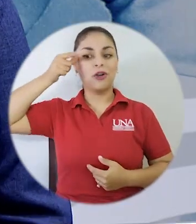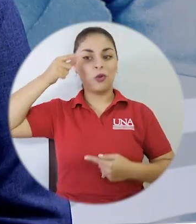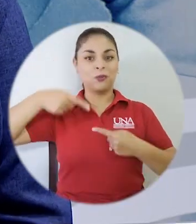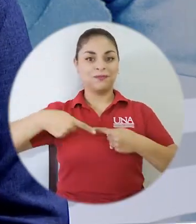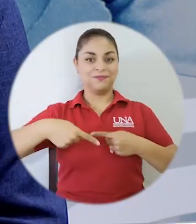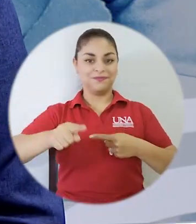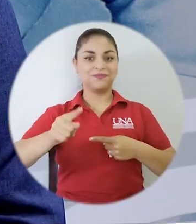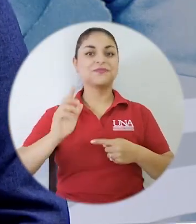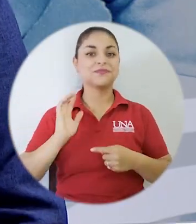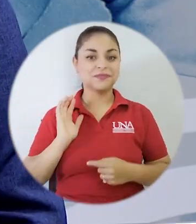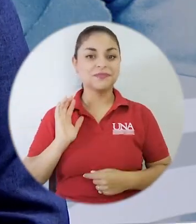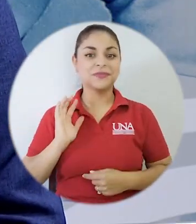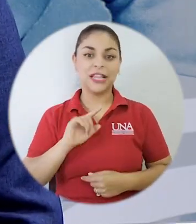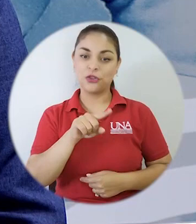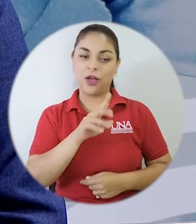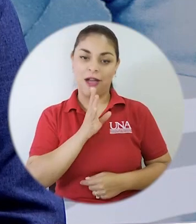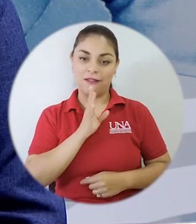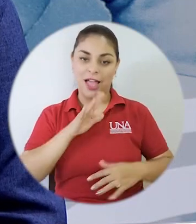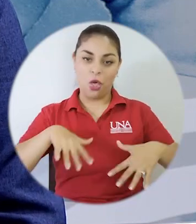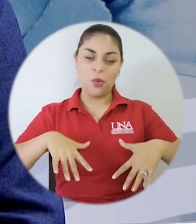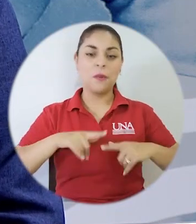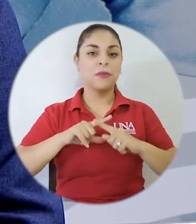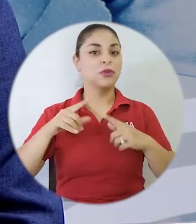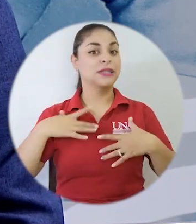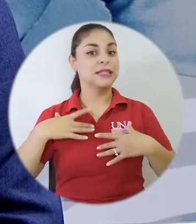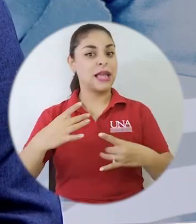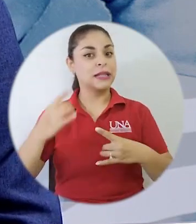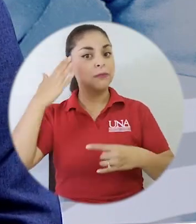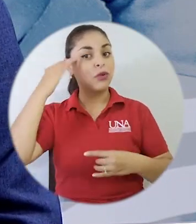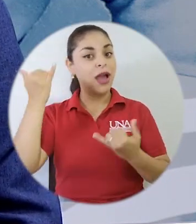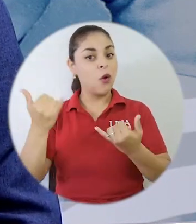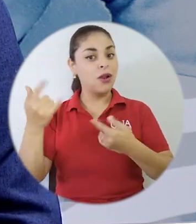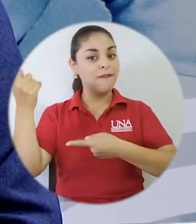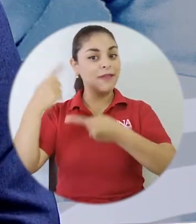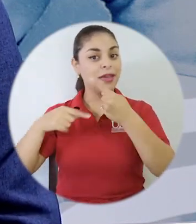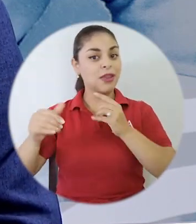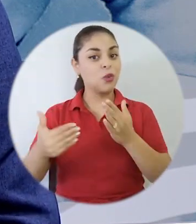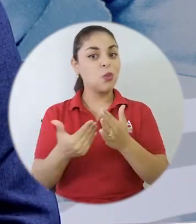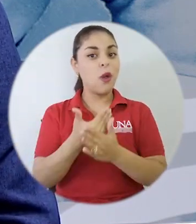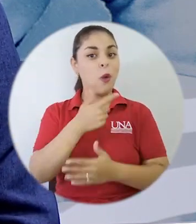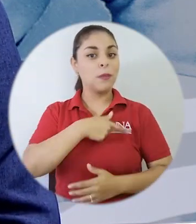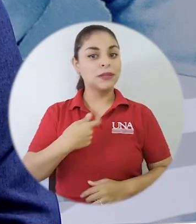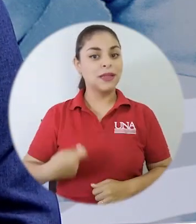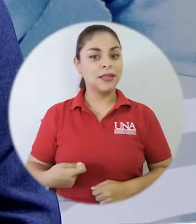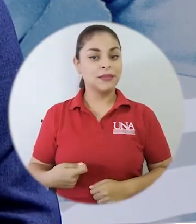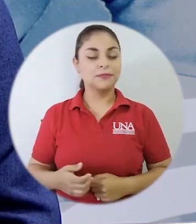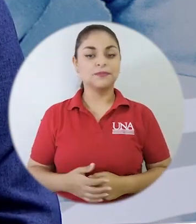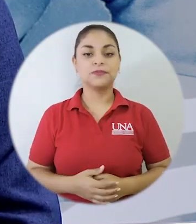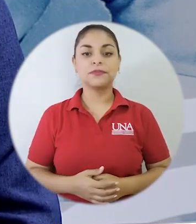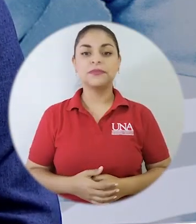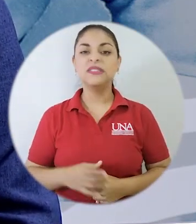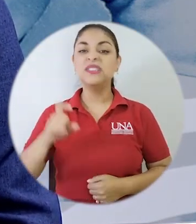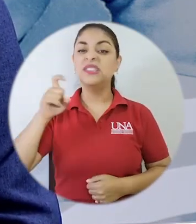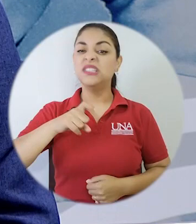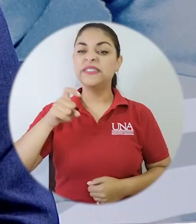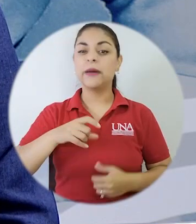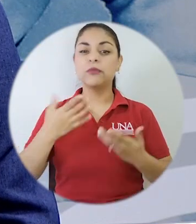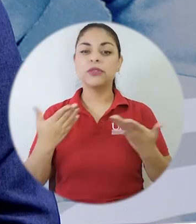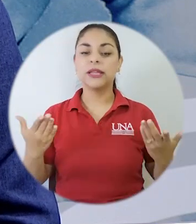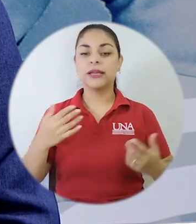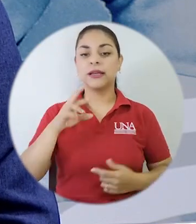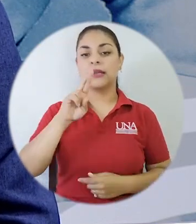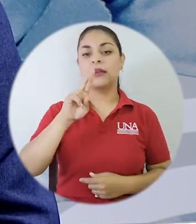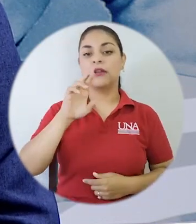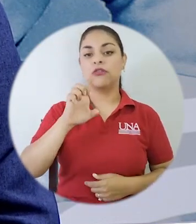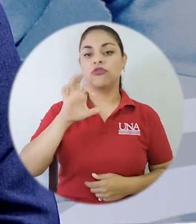¿verdad? Ese es otro elemento Además, que no cierto. hemos tocado, pero que es interesante porque vamos a estrenar gobierno. Es la reforma